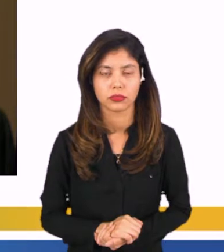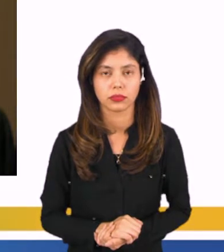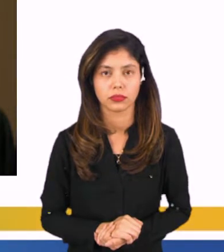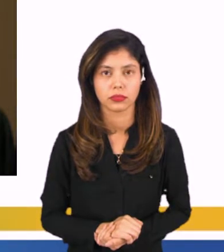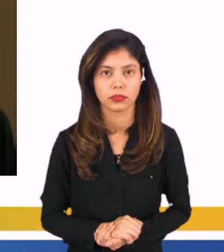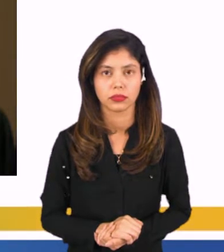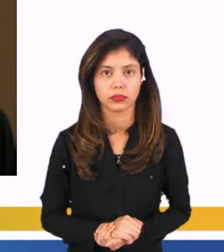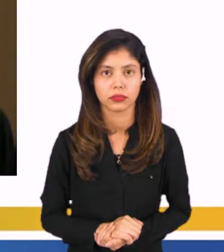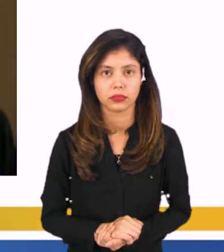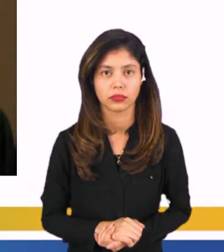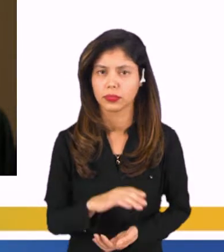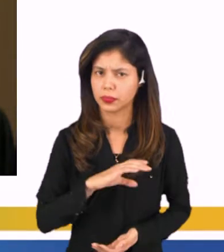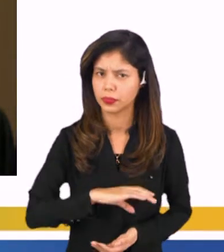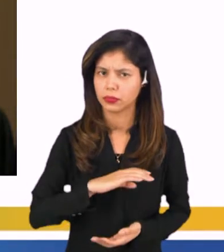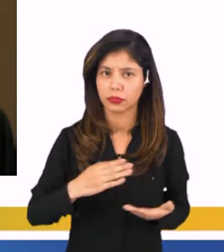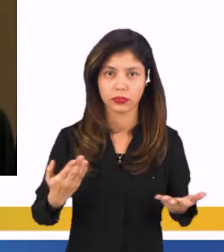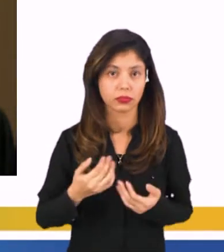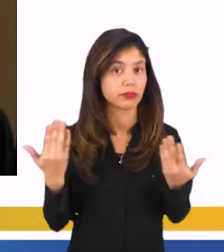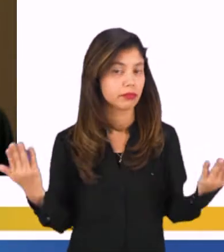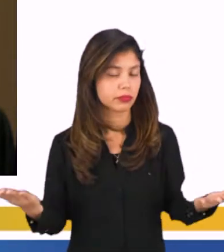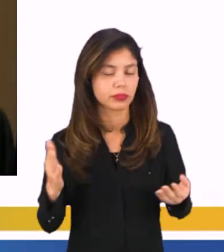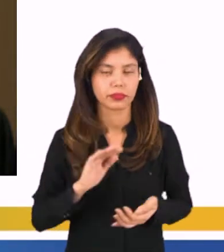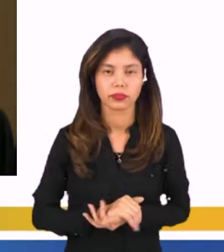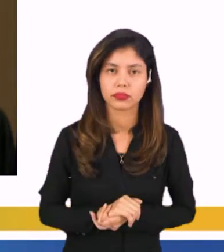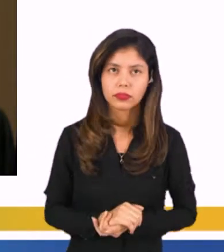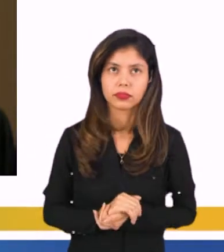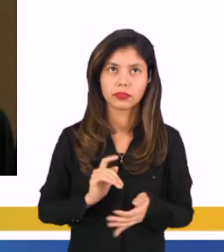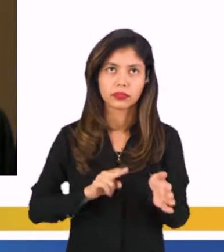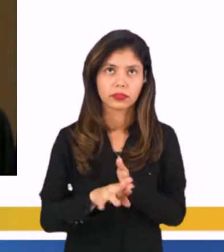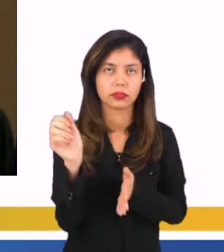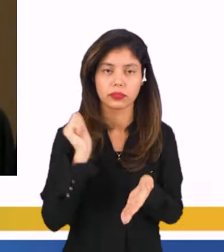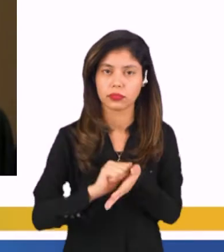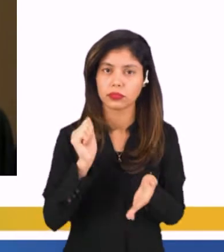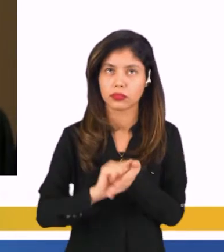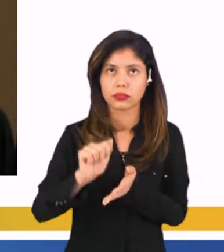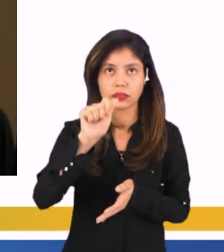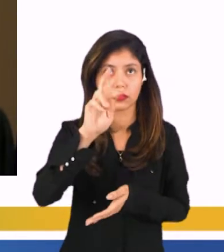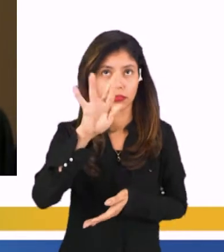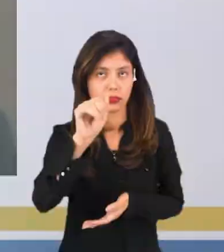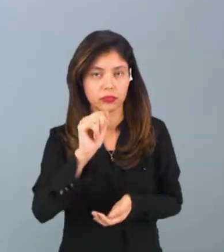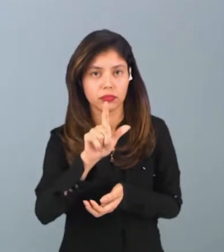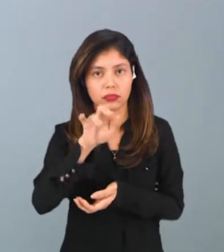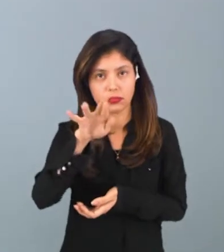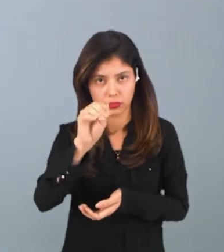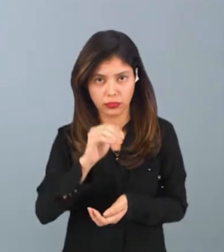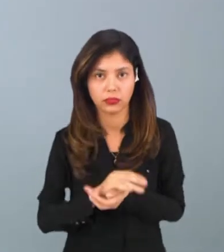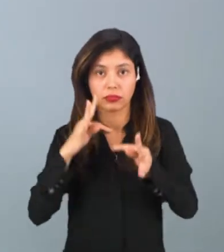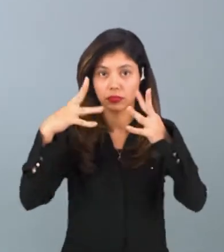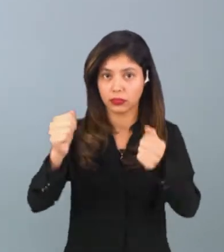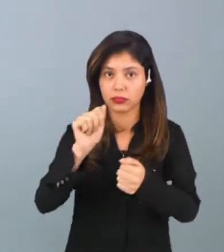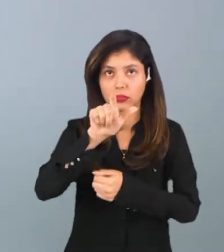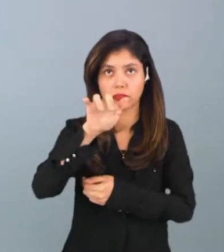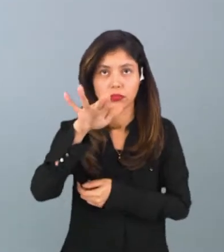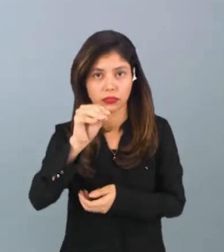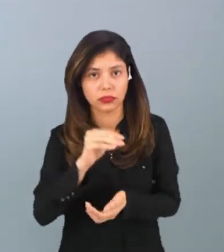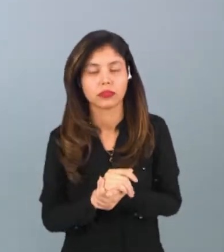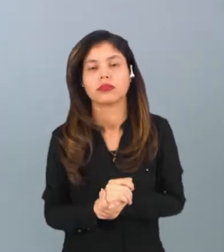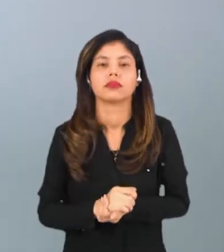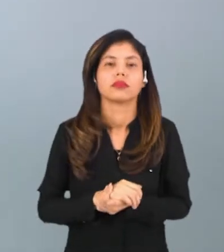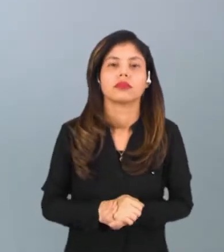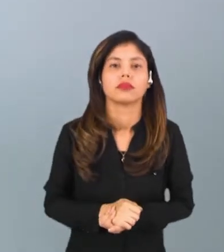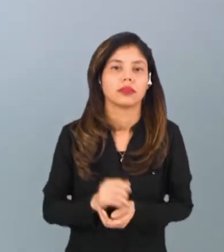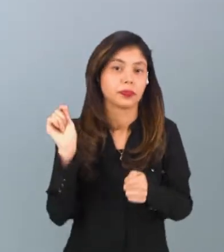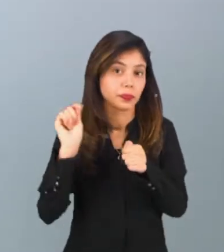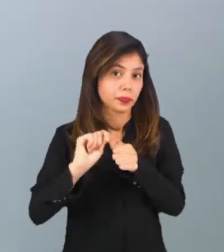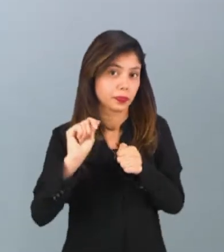Ok? Vamos para o português? Então, biografias de autores latinos, né? Todos os autores latino-americanos